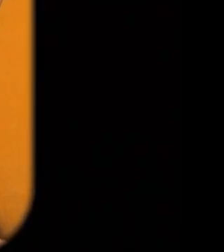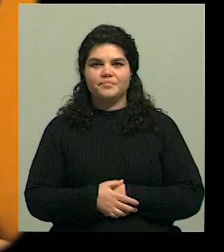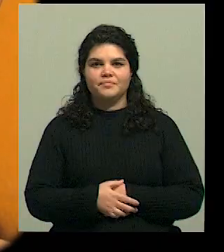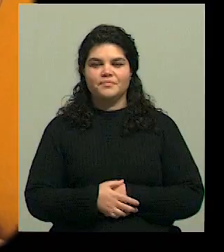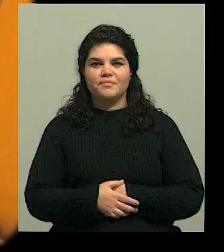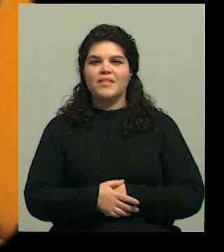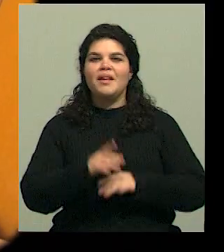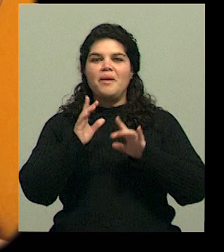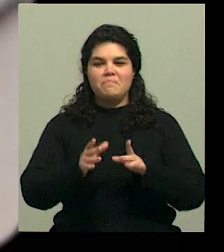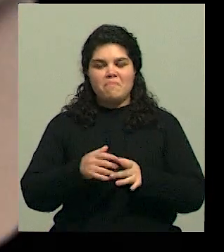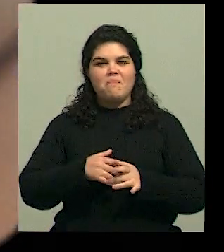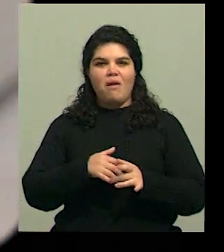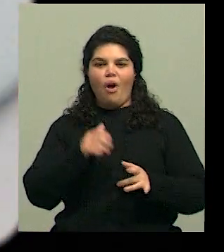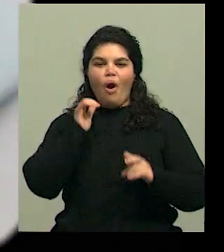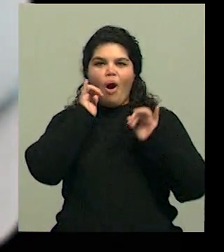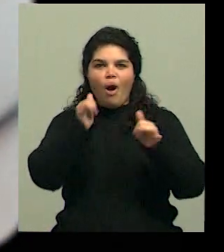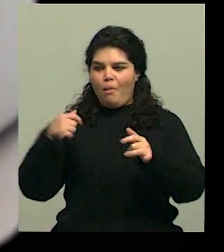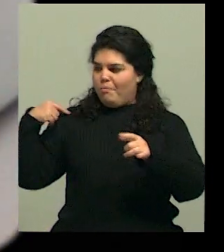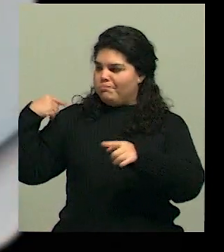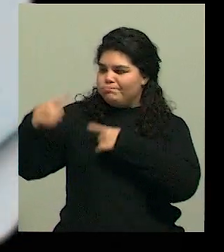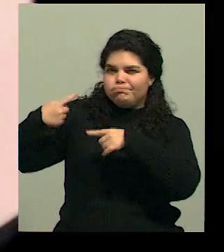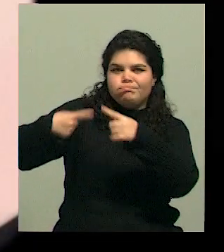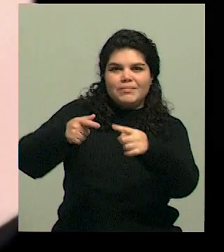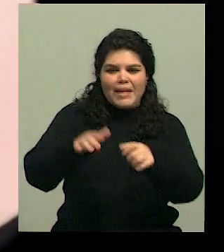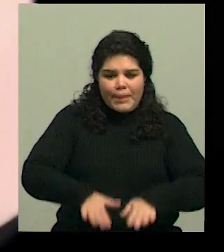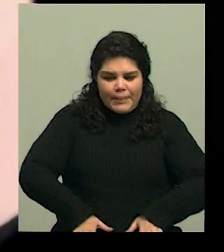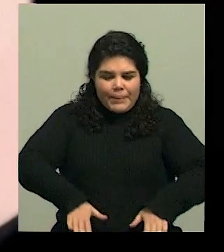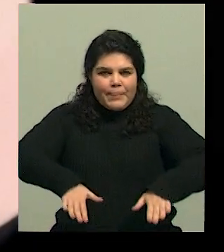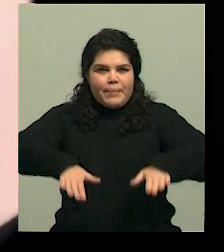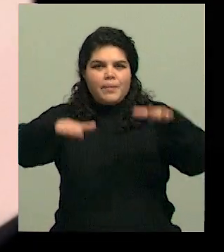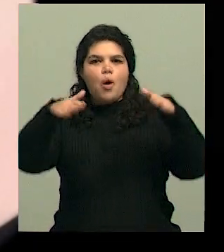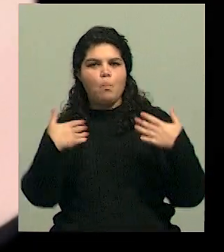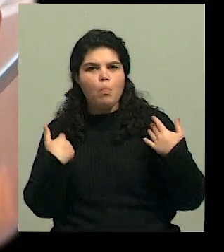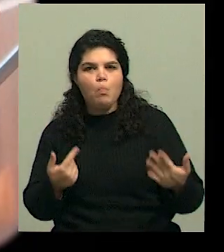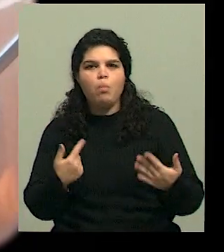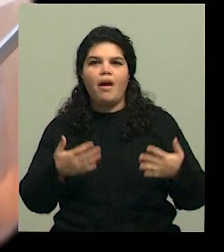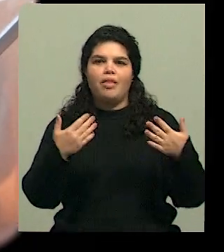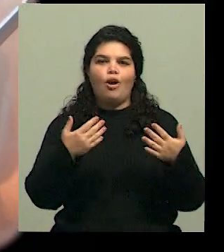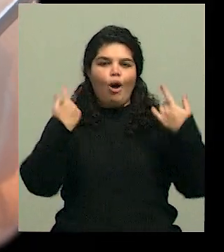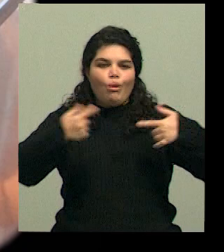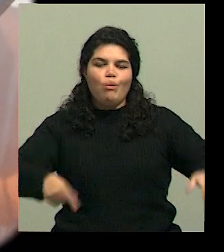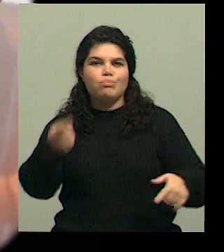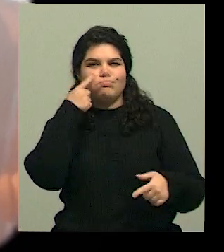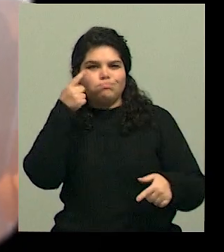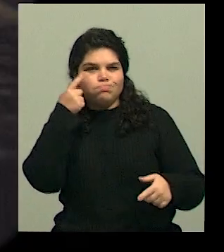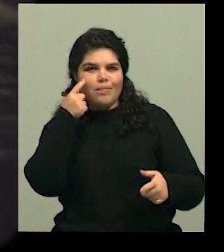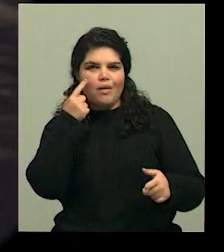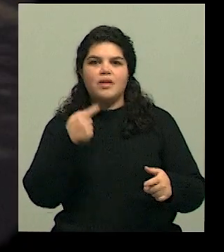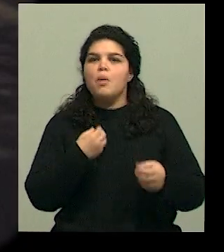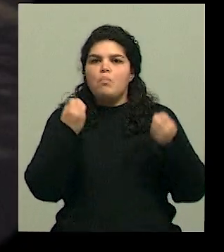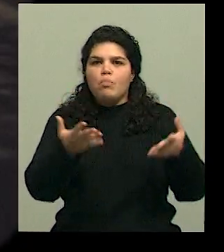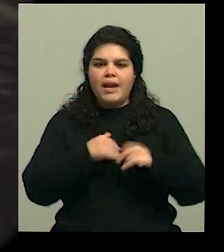Las nuevas generaciones crecen con todas las posibilidades de formar su conocimiento gracias a que la información se